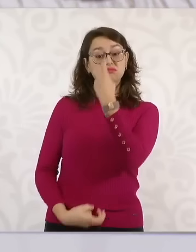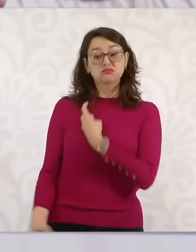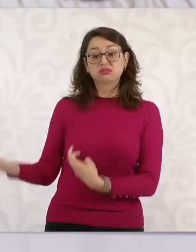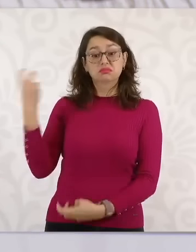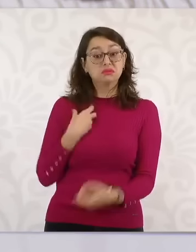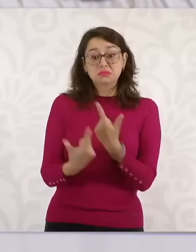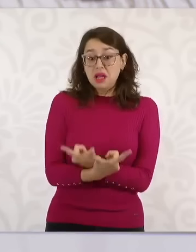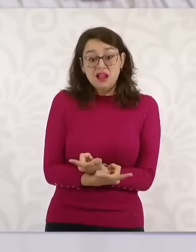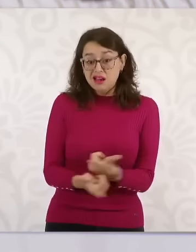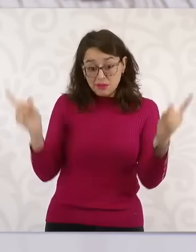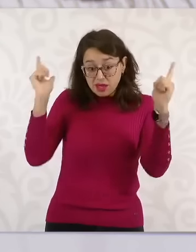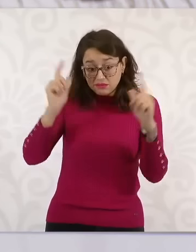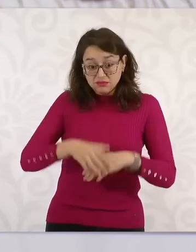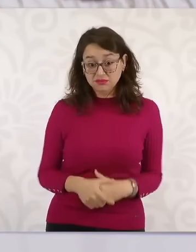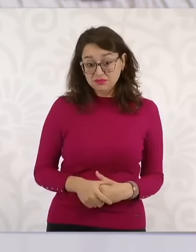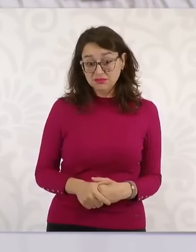en contra.